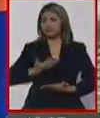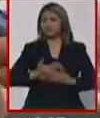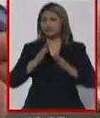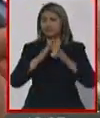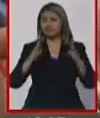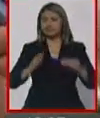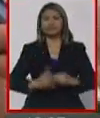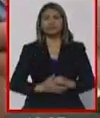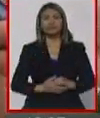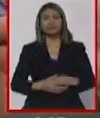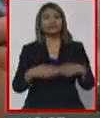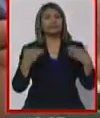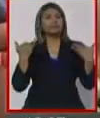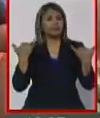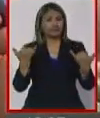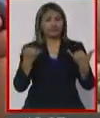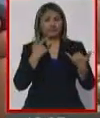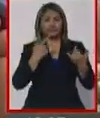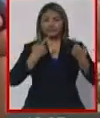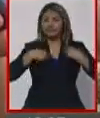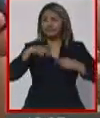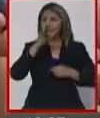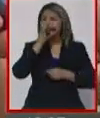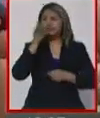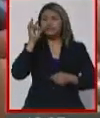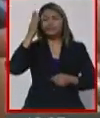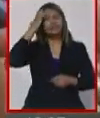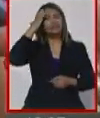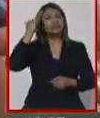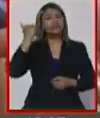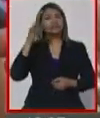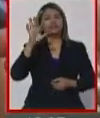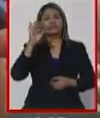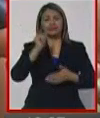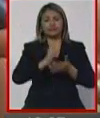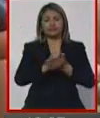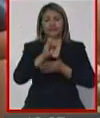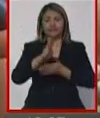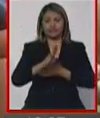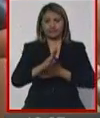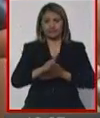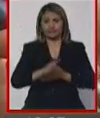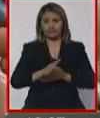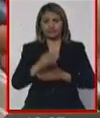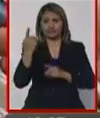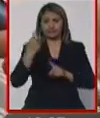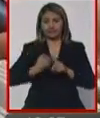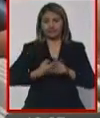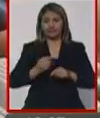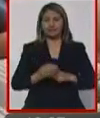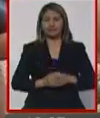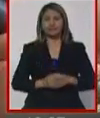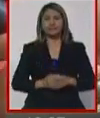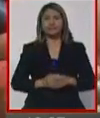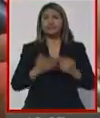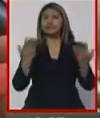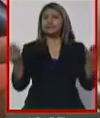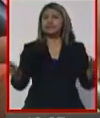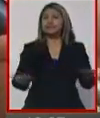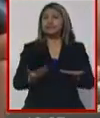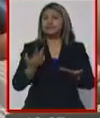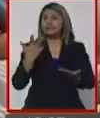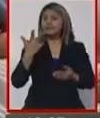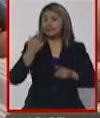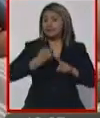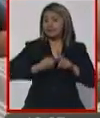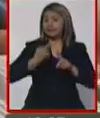a su casa. Así que ahora nos vamos a una huelga de hambre para este 9 de abril de este mes, donde los